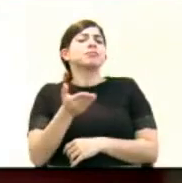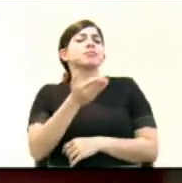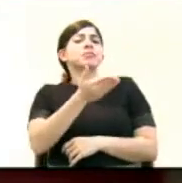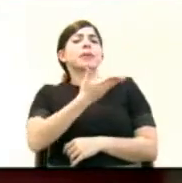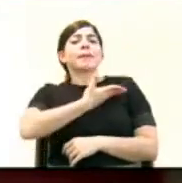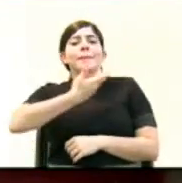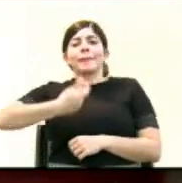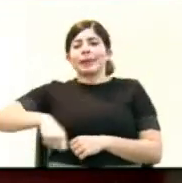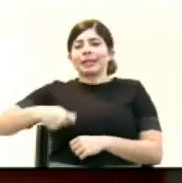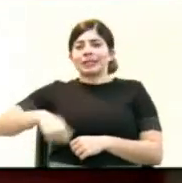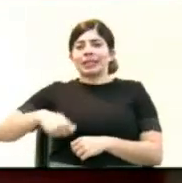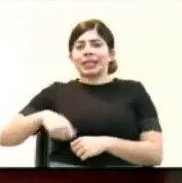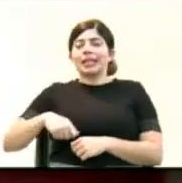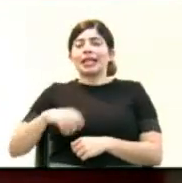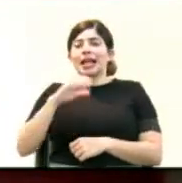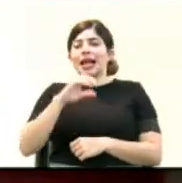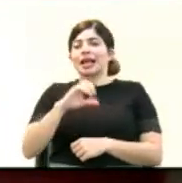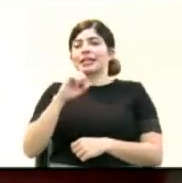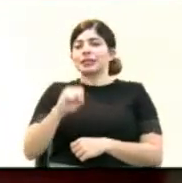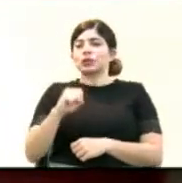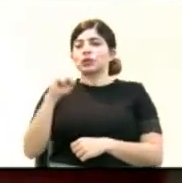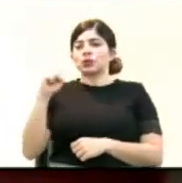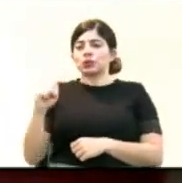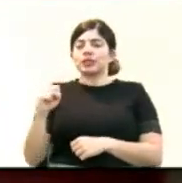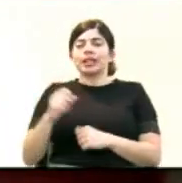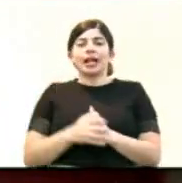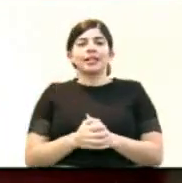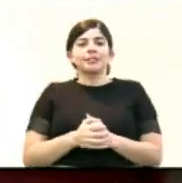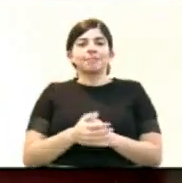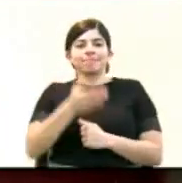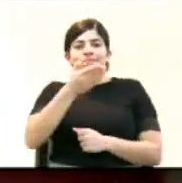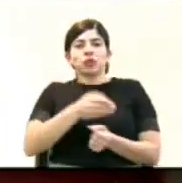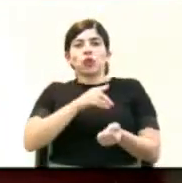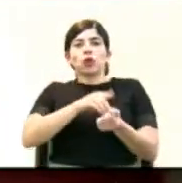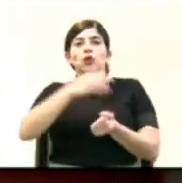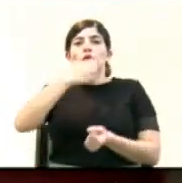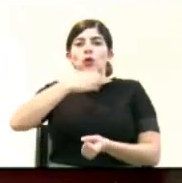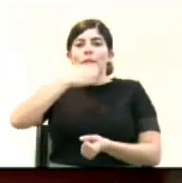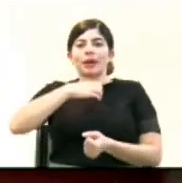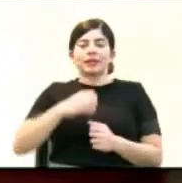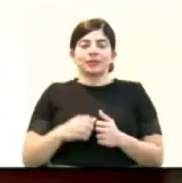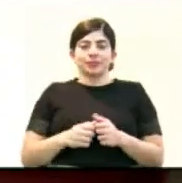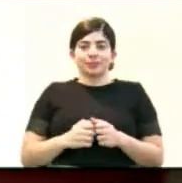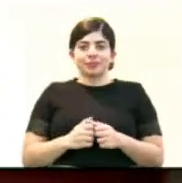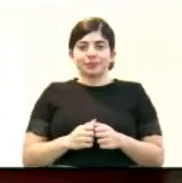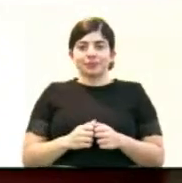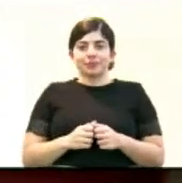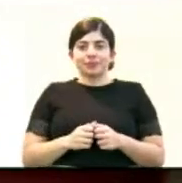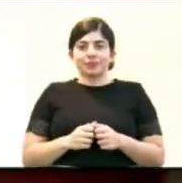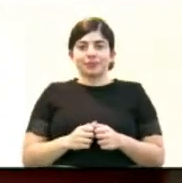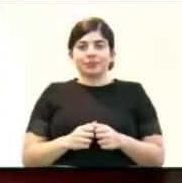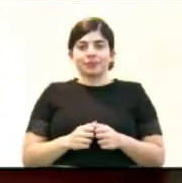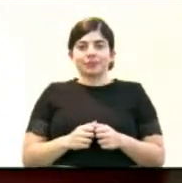al presidente ejecutivo de la Caja Costarricense de Seguro Social, el doctor Román Macaya.